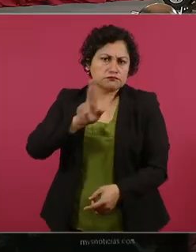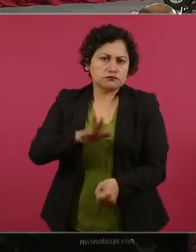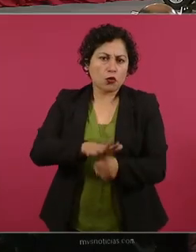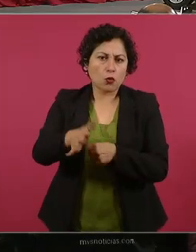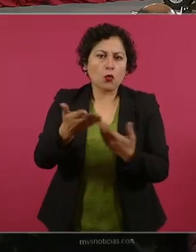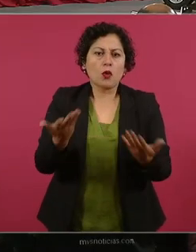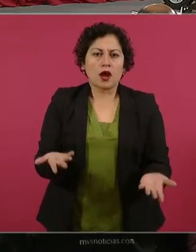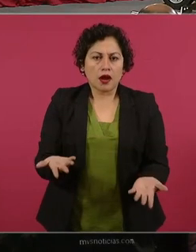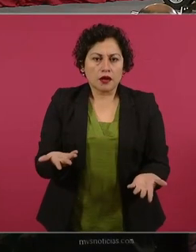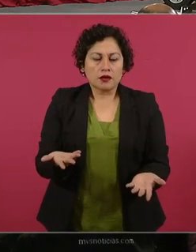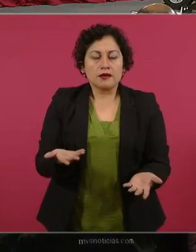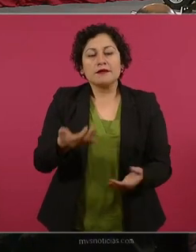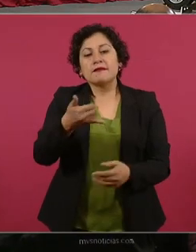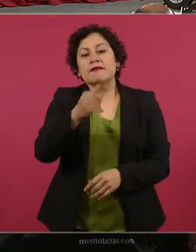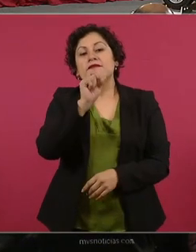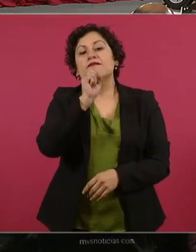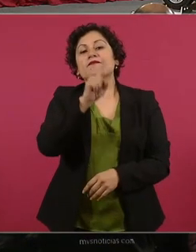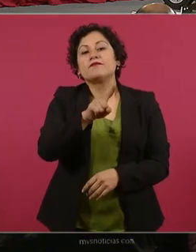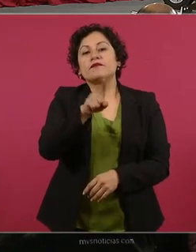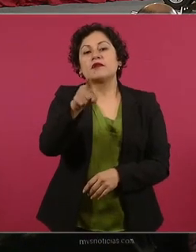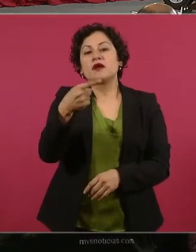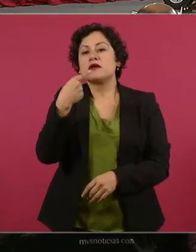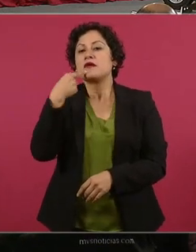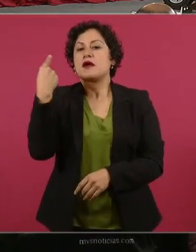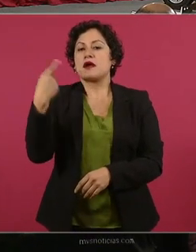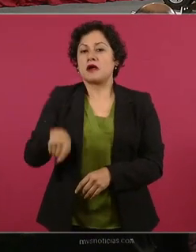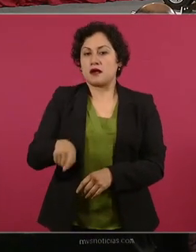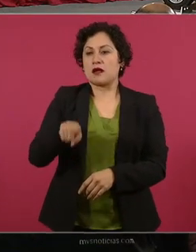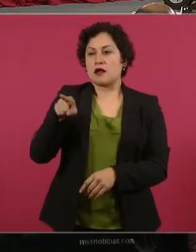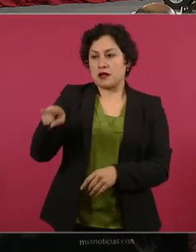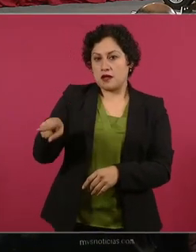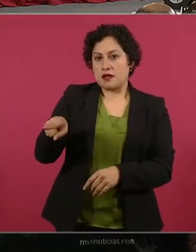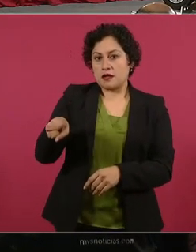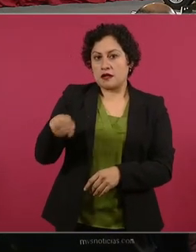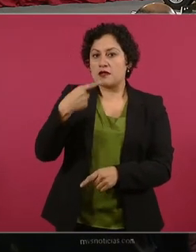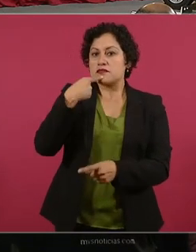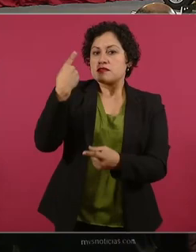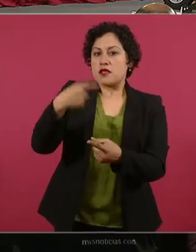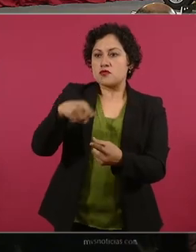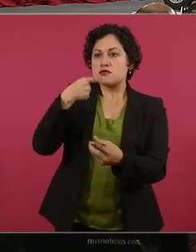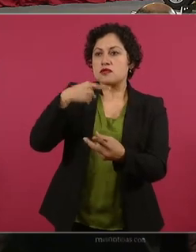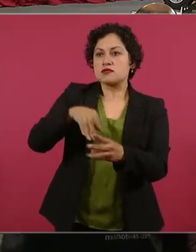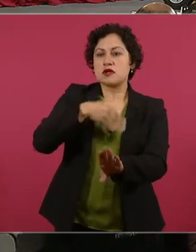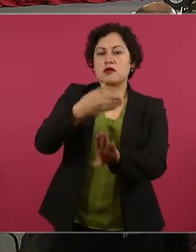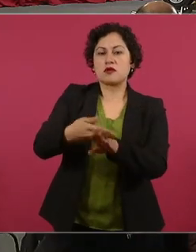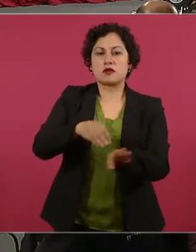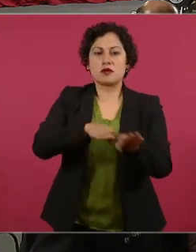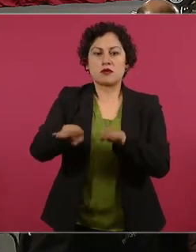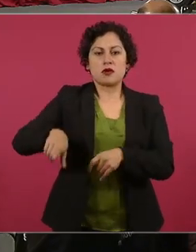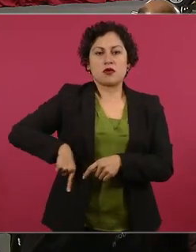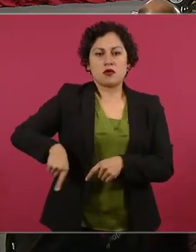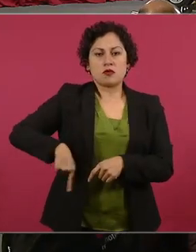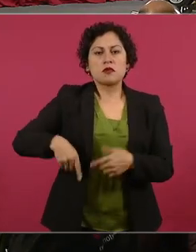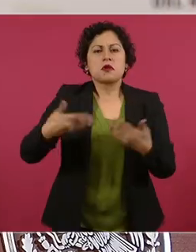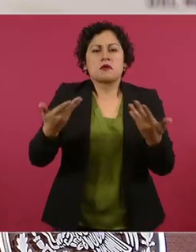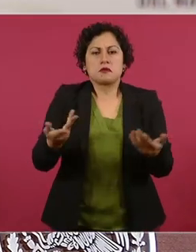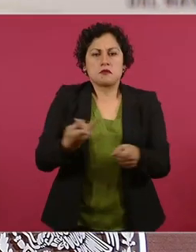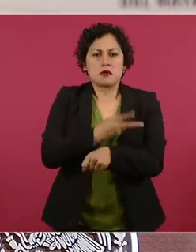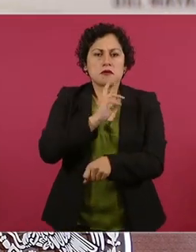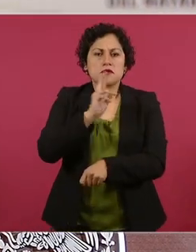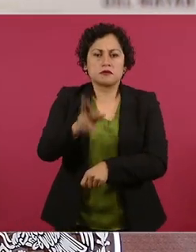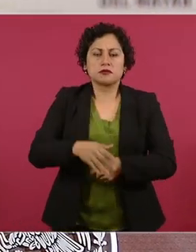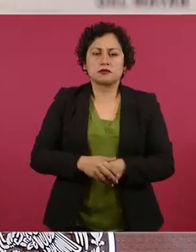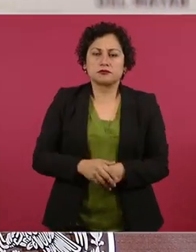sería la respuesta en torno a esta acusación, este amago de estas denuncias que pueda haber en contra de servidores públicos? Porque vamos a seguir actuando nosotros